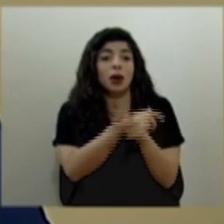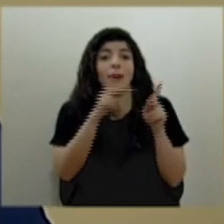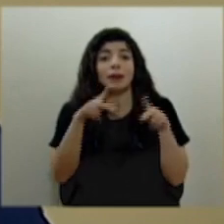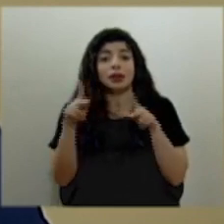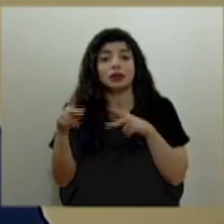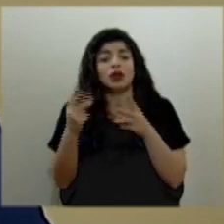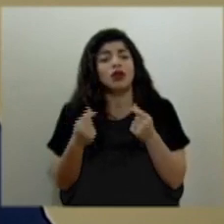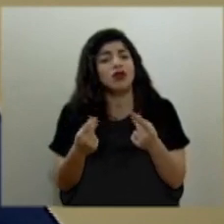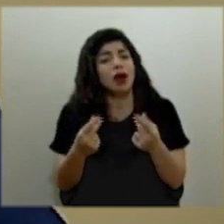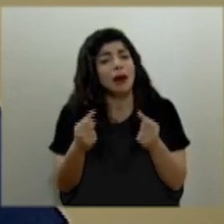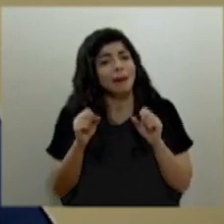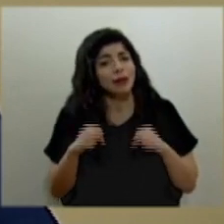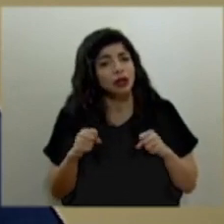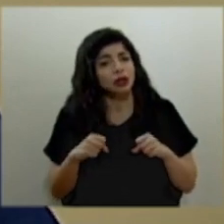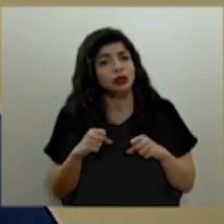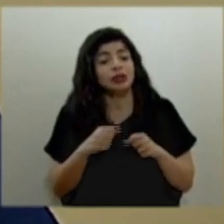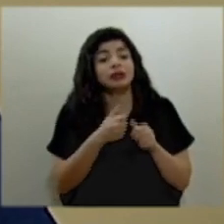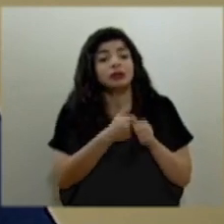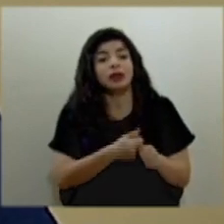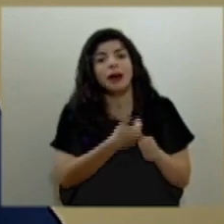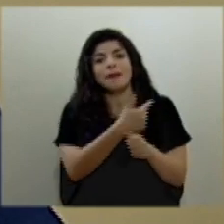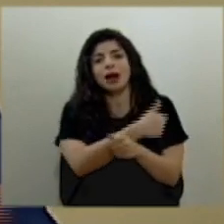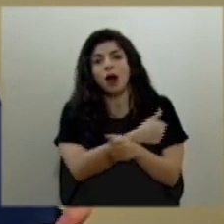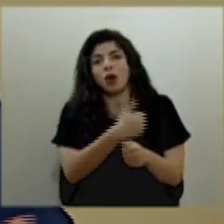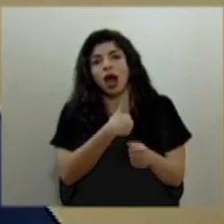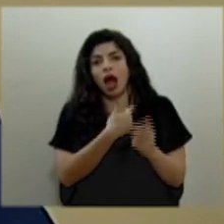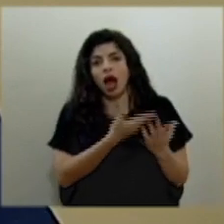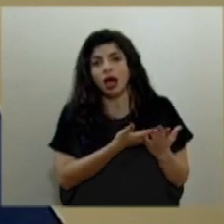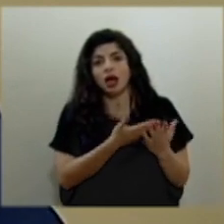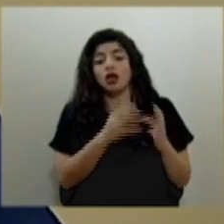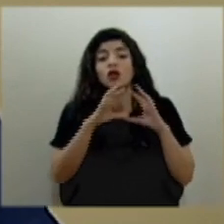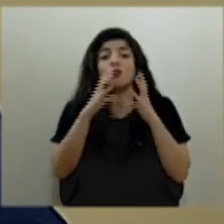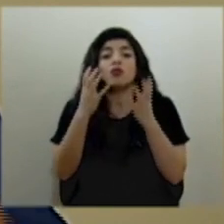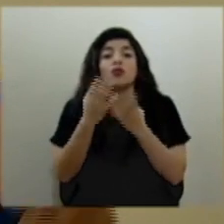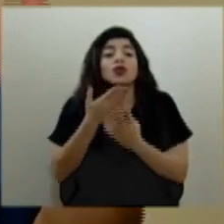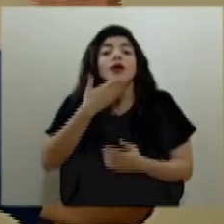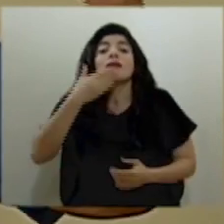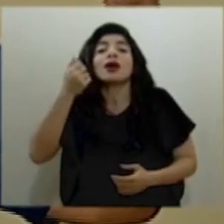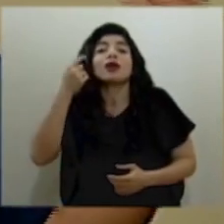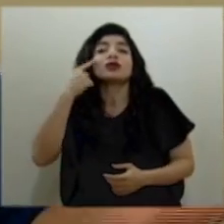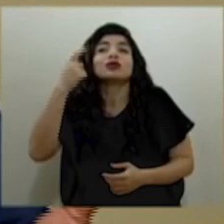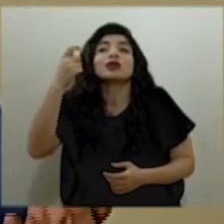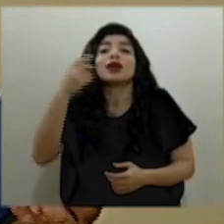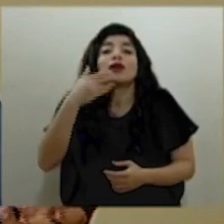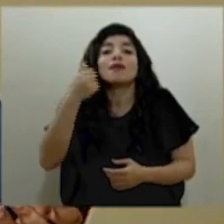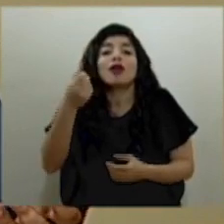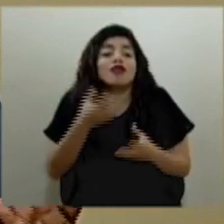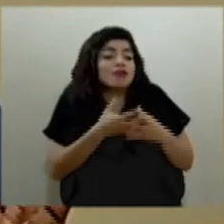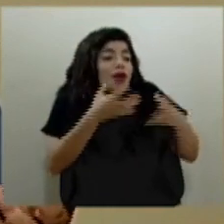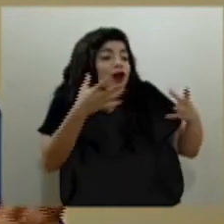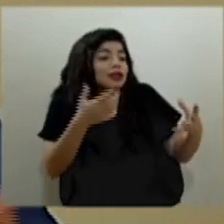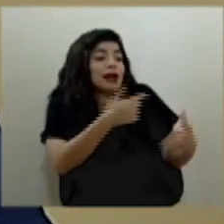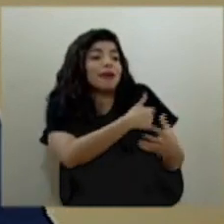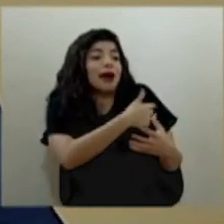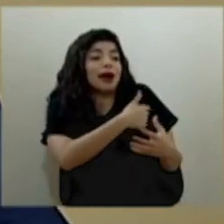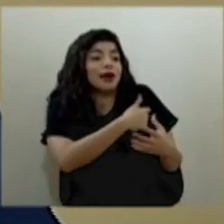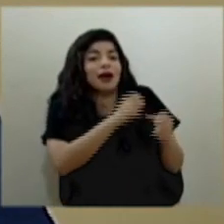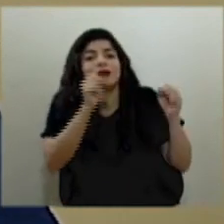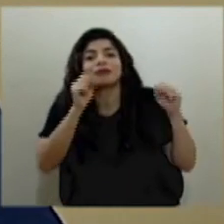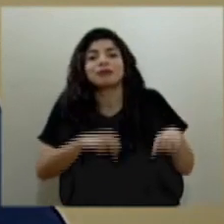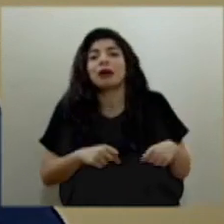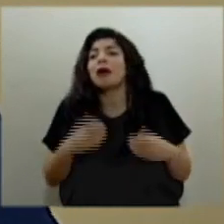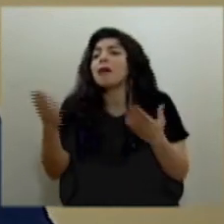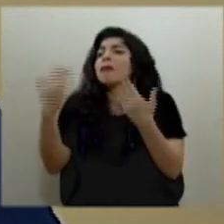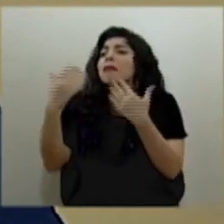más rápido posible según las vacunas que tenemos. ¿Qué sería el mundo ideal? Que tengamos un montón de vacunas que nos permitan